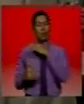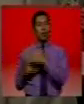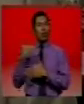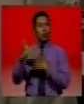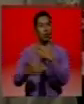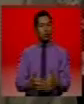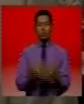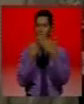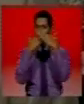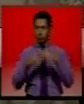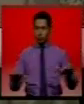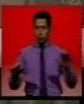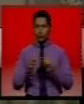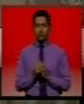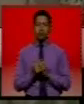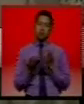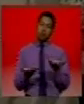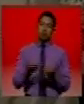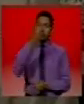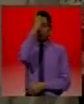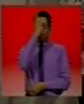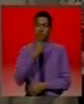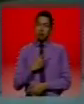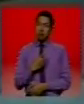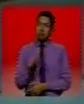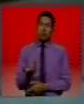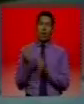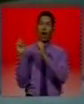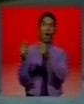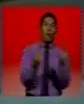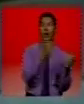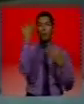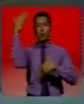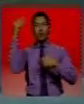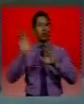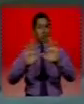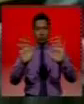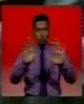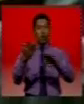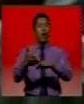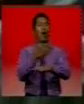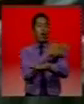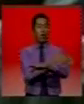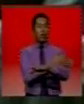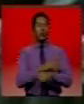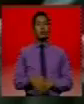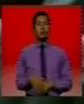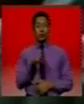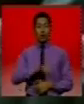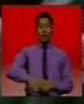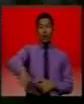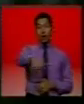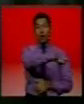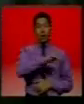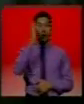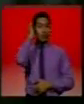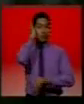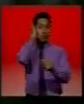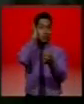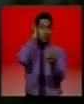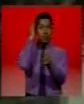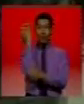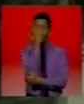y que no se pueda decir que fue durante la campaña política. Es así como se busca democratizar el uso del espectro